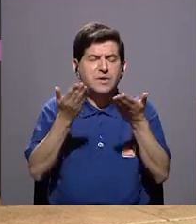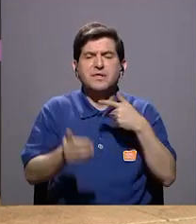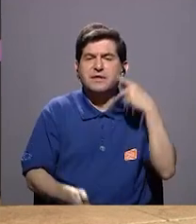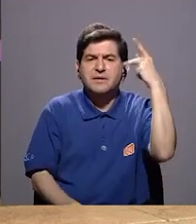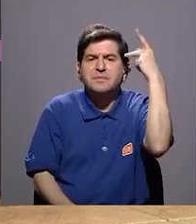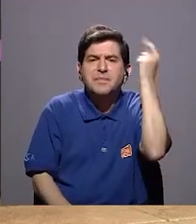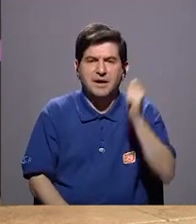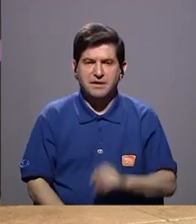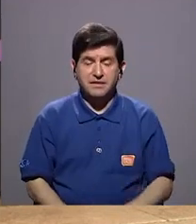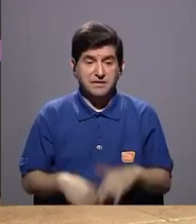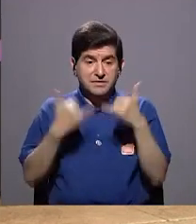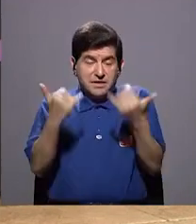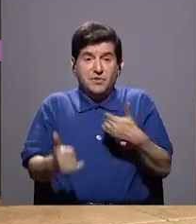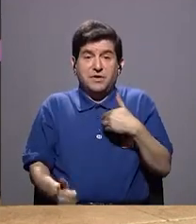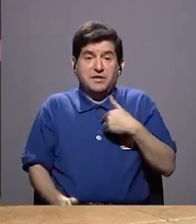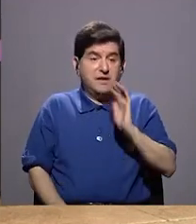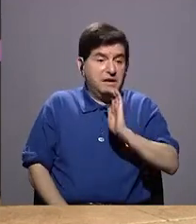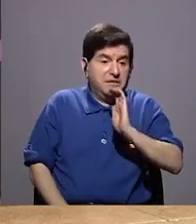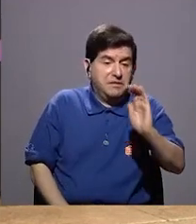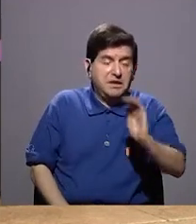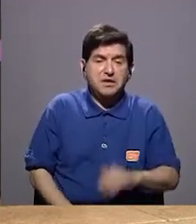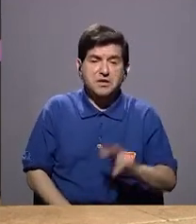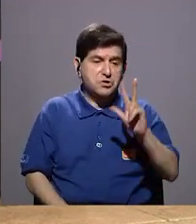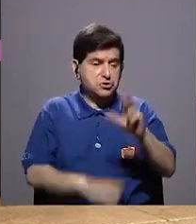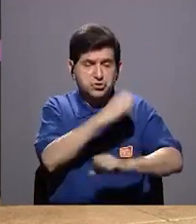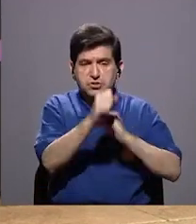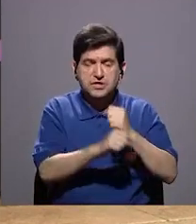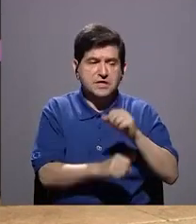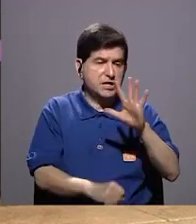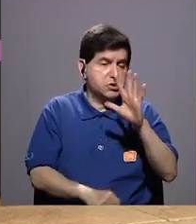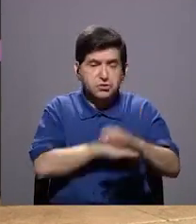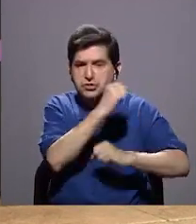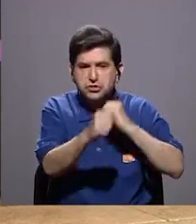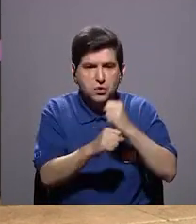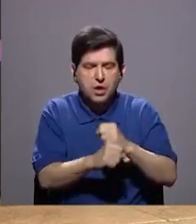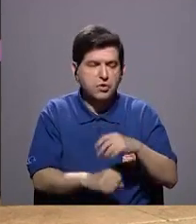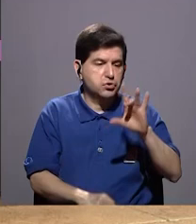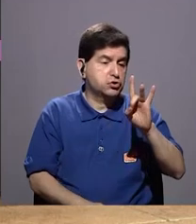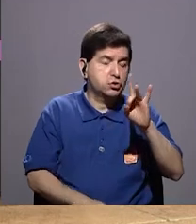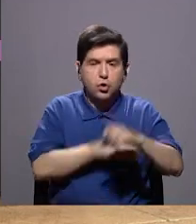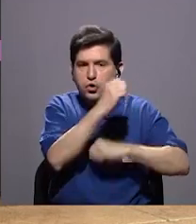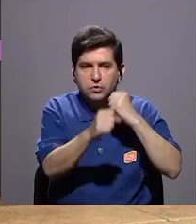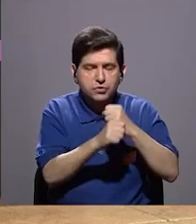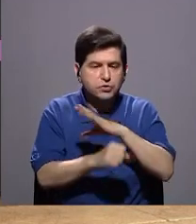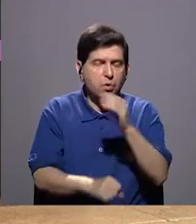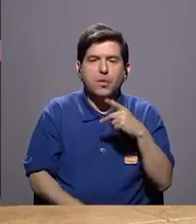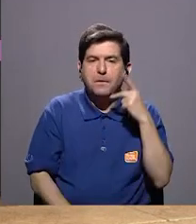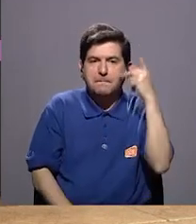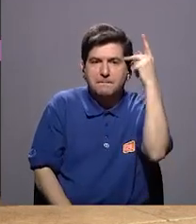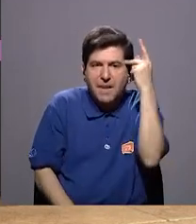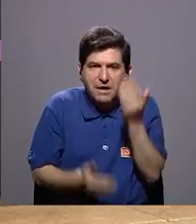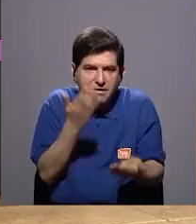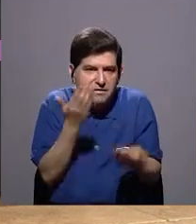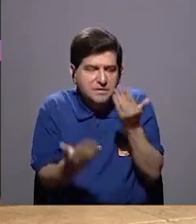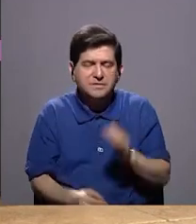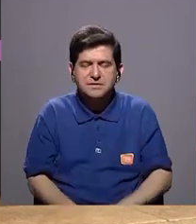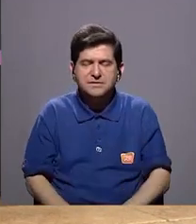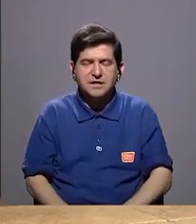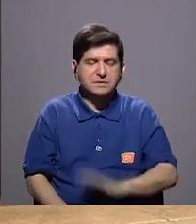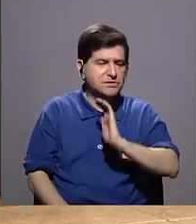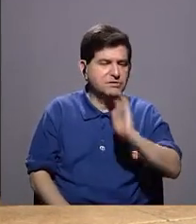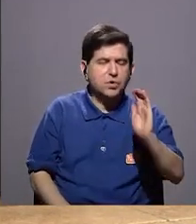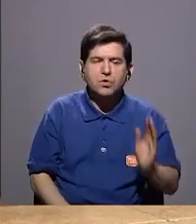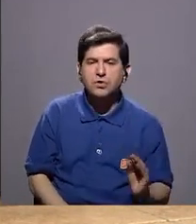darle a esos padres que ahorita tienen niños de 3 años, 5 años, 8 años, o papás que están con